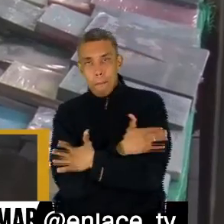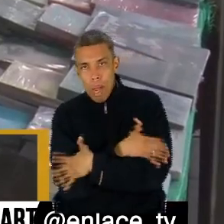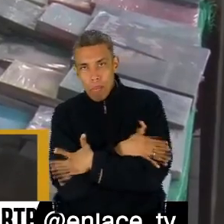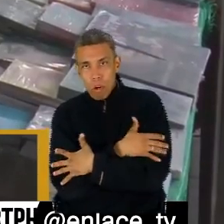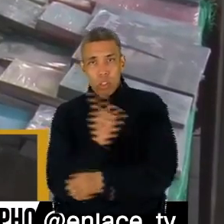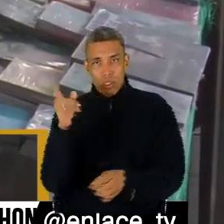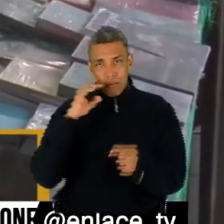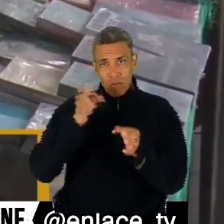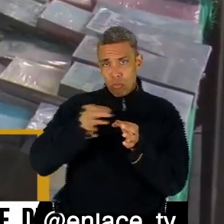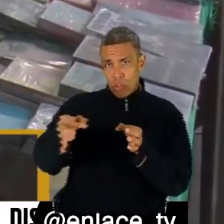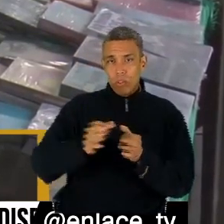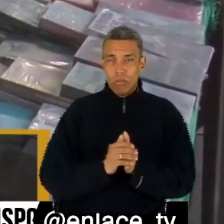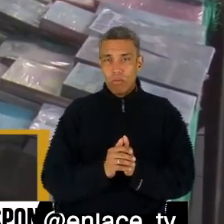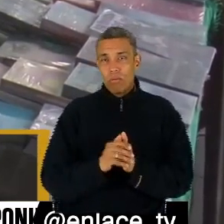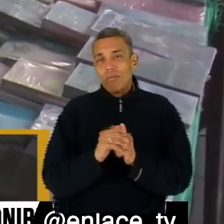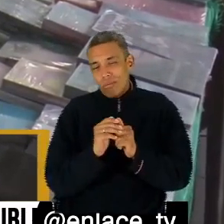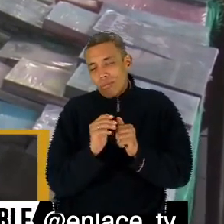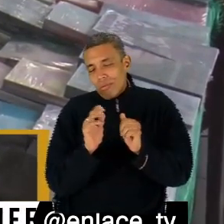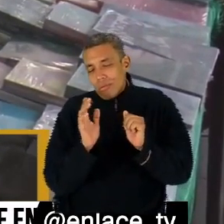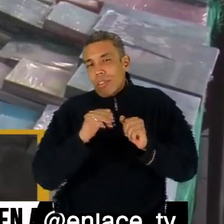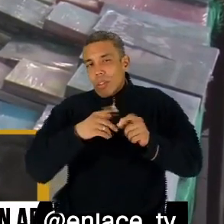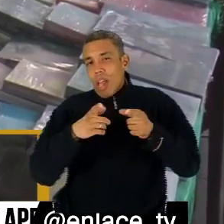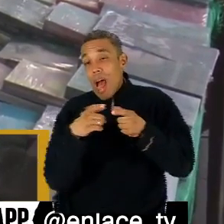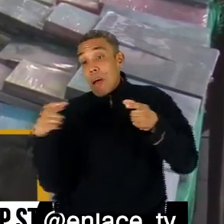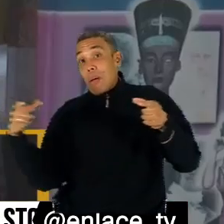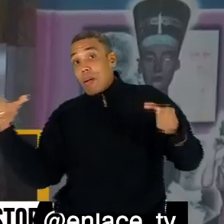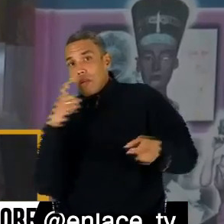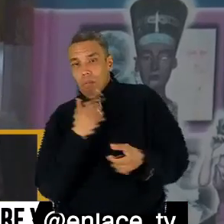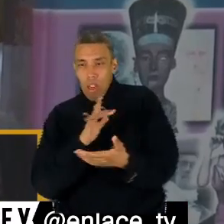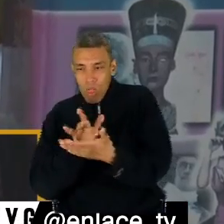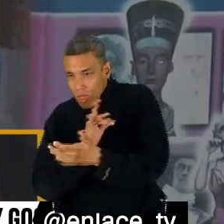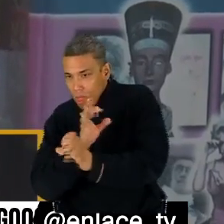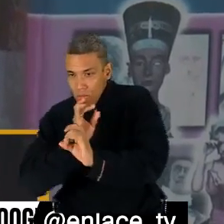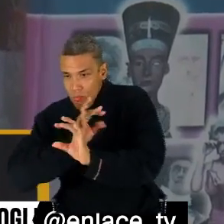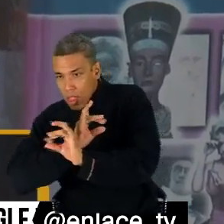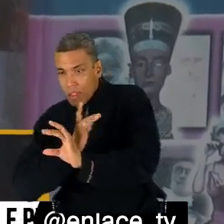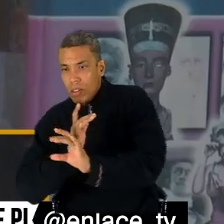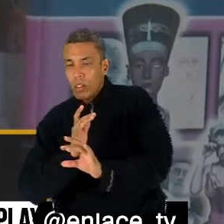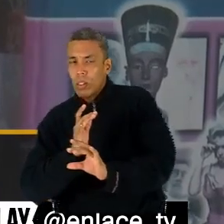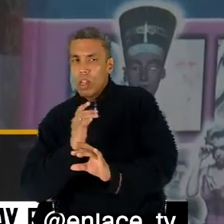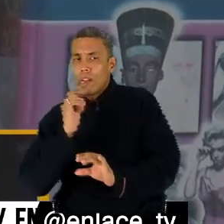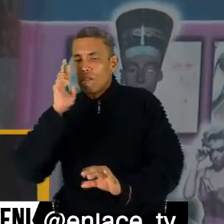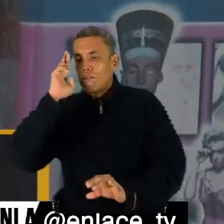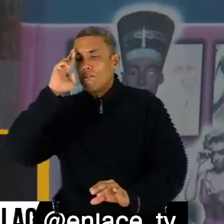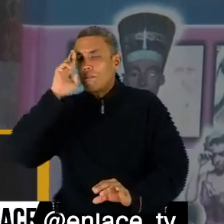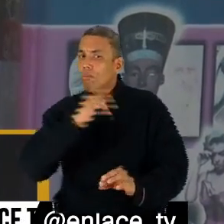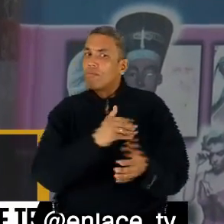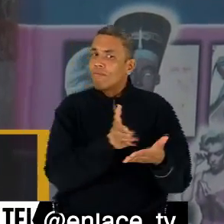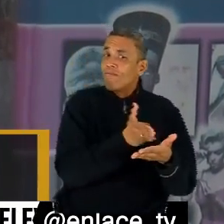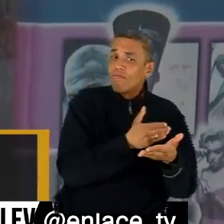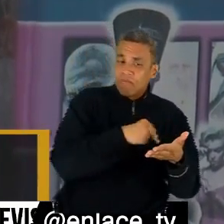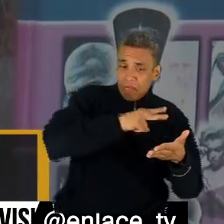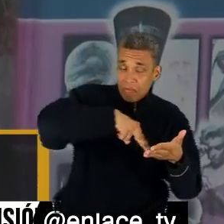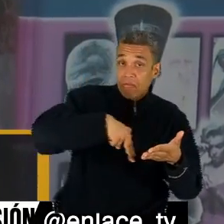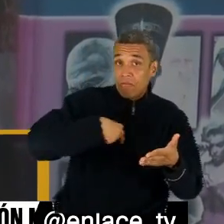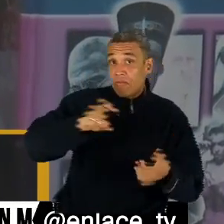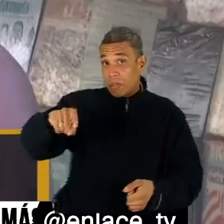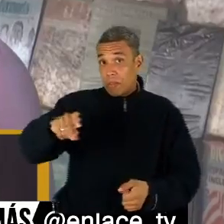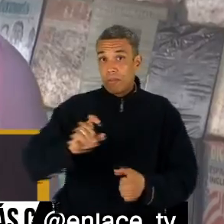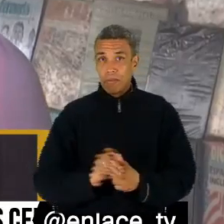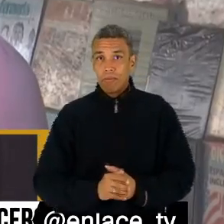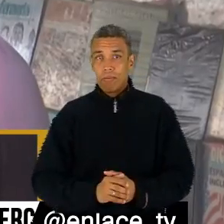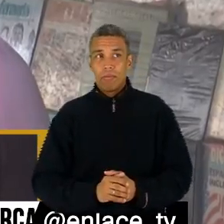la tecnología le ha quitado puntos a la literatura, no olvidan que la técnica de leer se mantiene viva en algunos. Muy escasos,